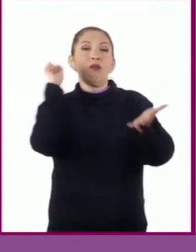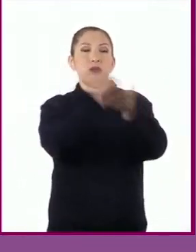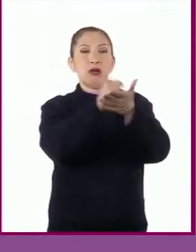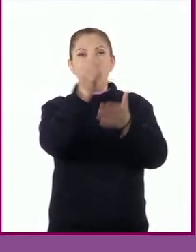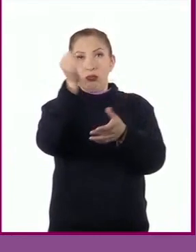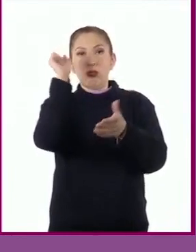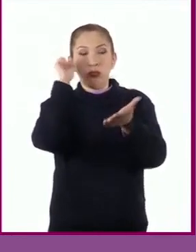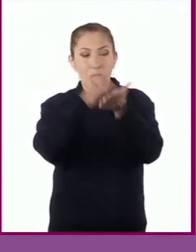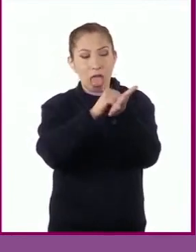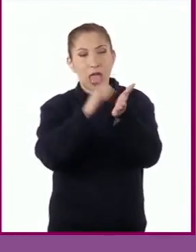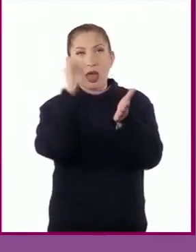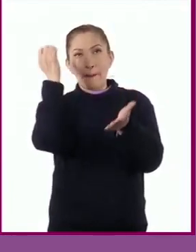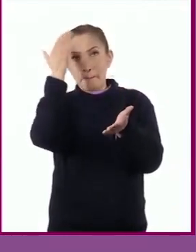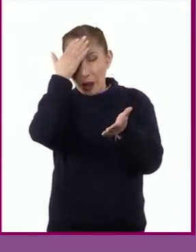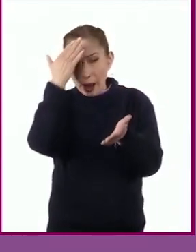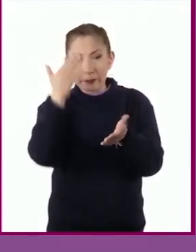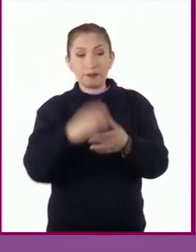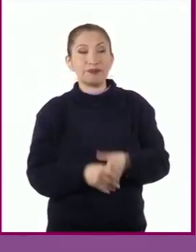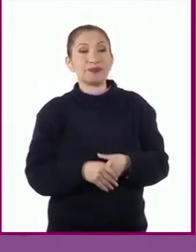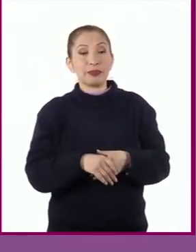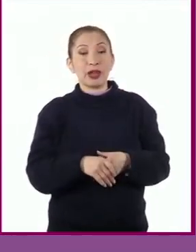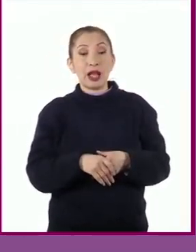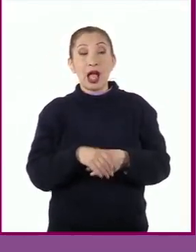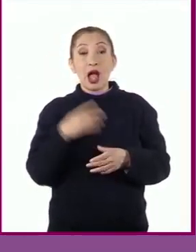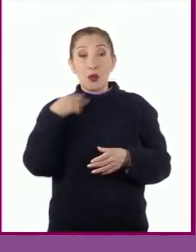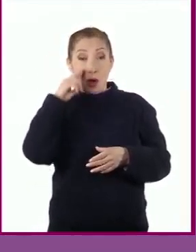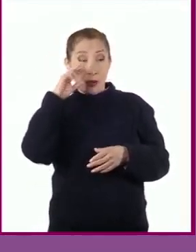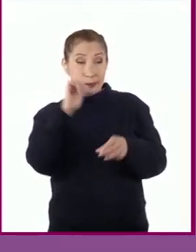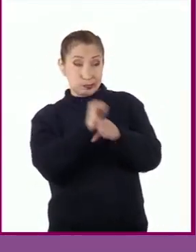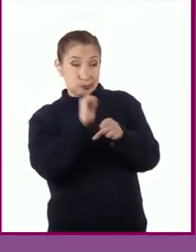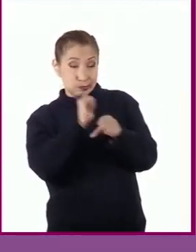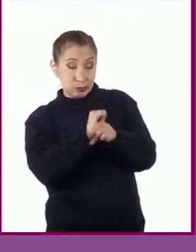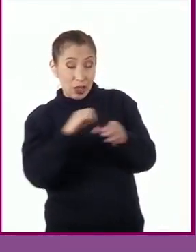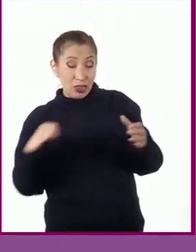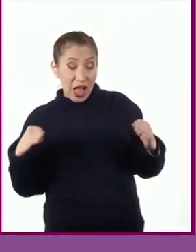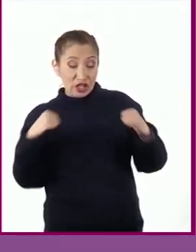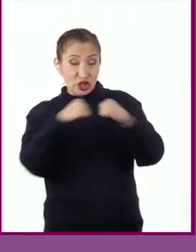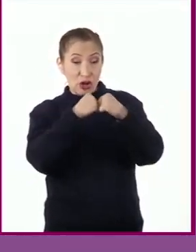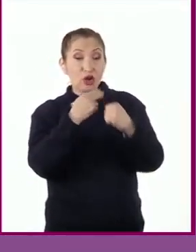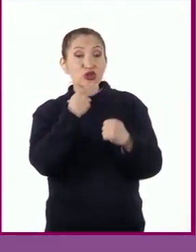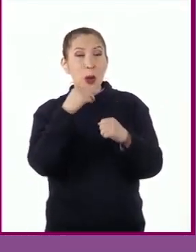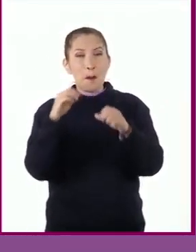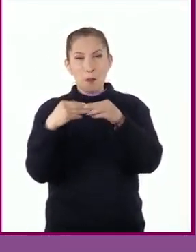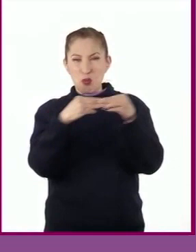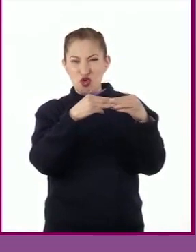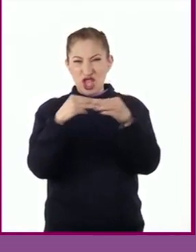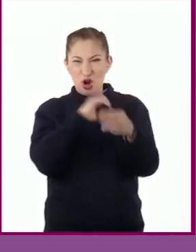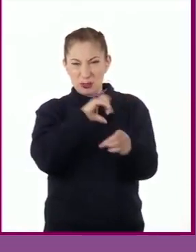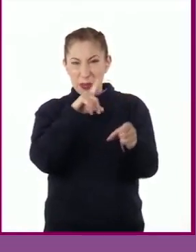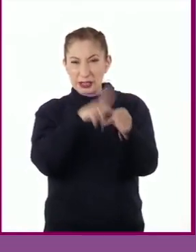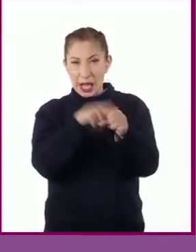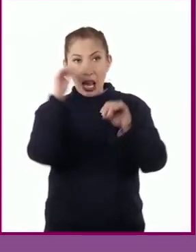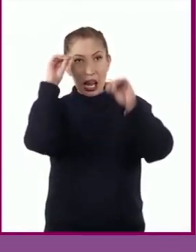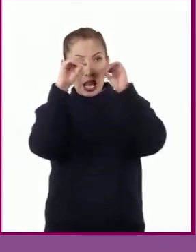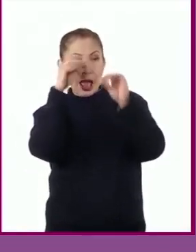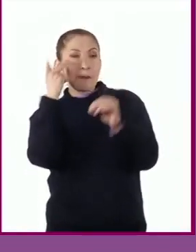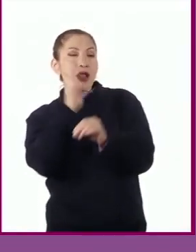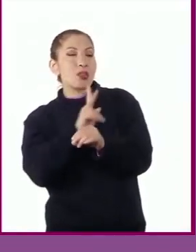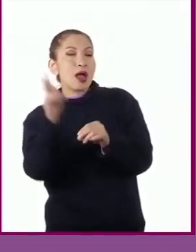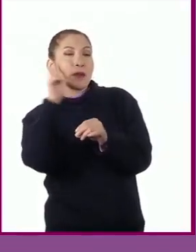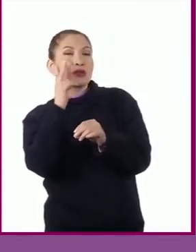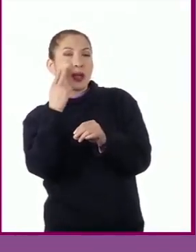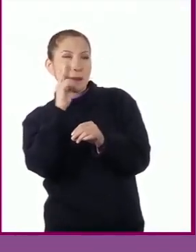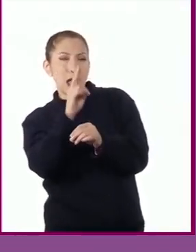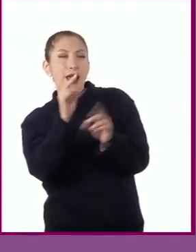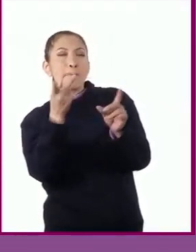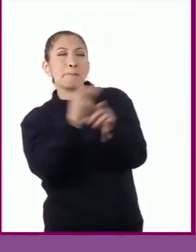frente del vehículo. En las pruebas de choque con automóviles, en las que se utilizan muñecos especialmente diseñados, se estudian